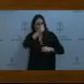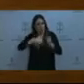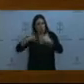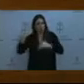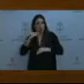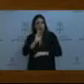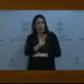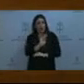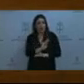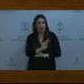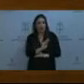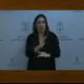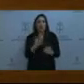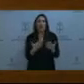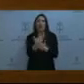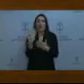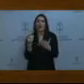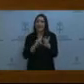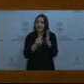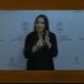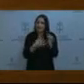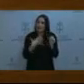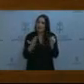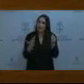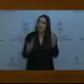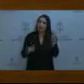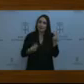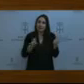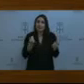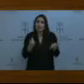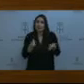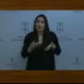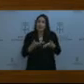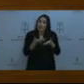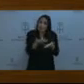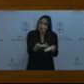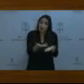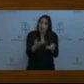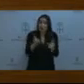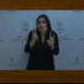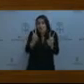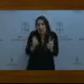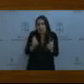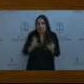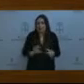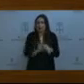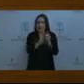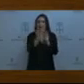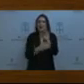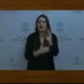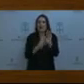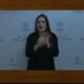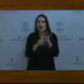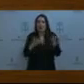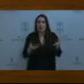que una jornada técnica podría también verter luces sobre estos límites legales. Una jornada